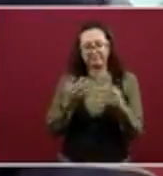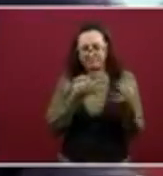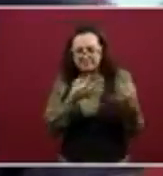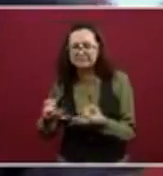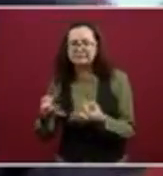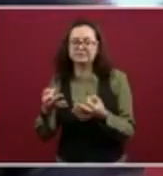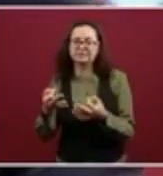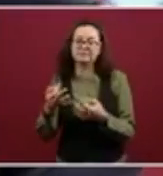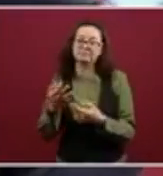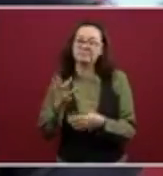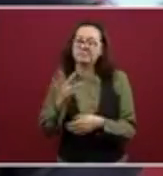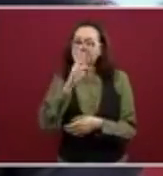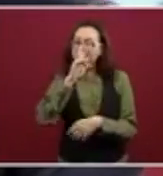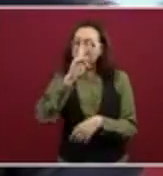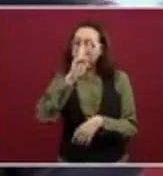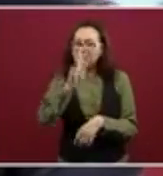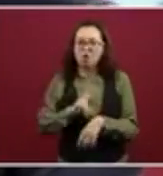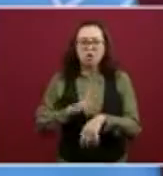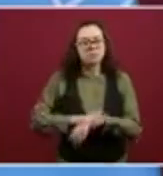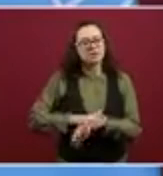al gobierno de Estados Unidos,